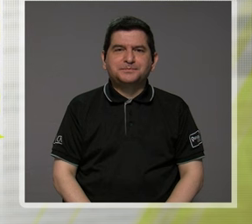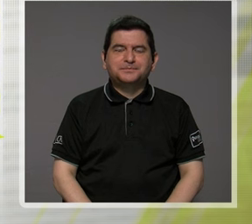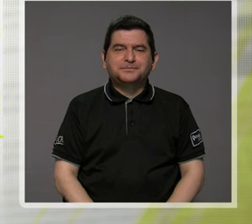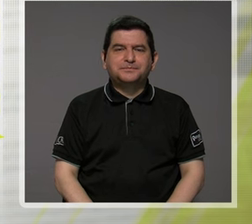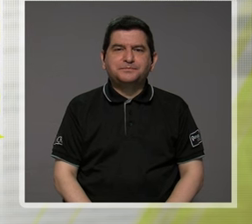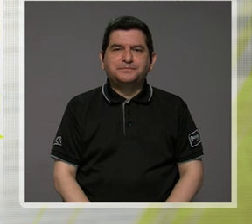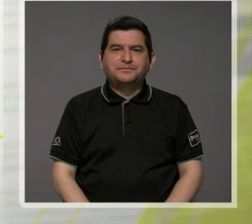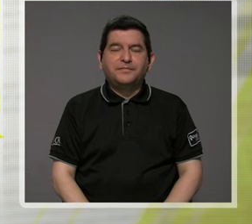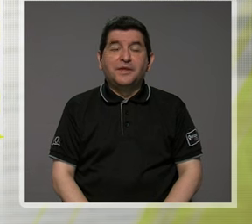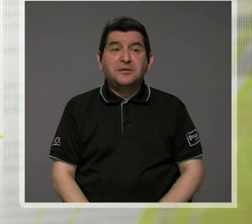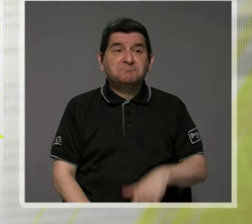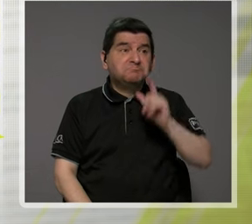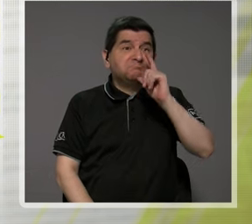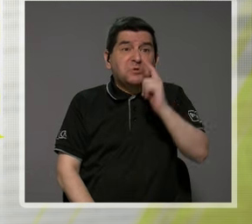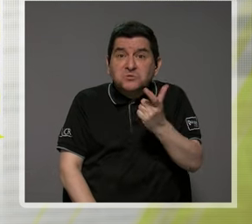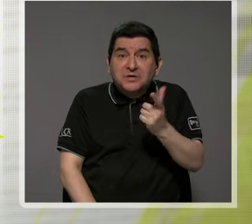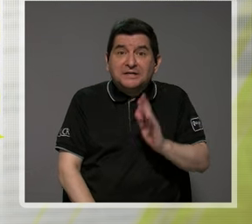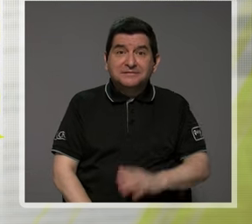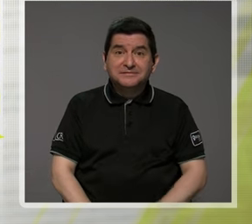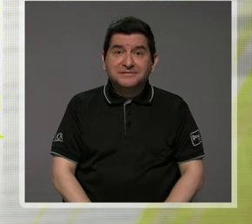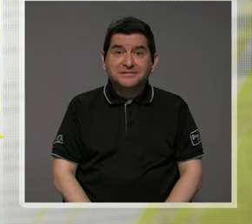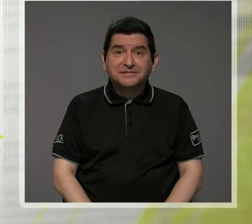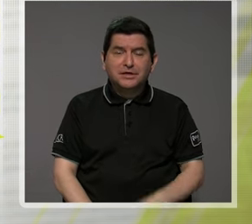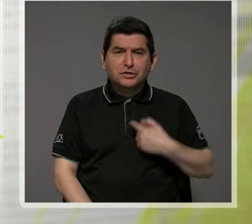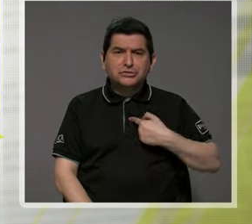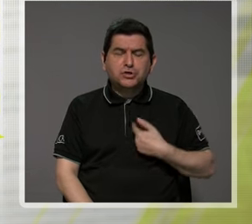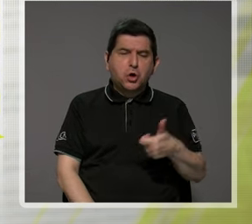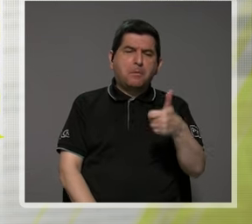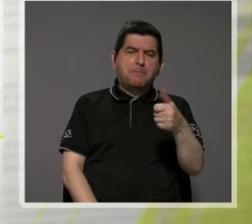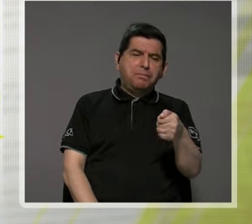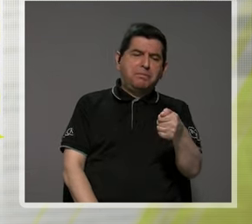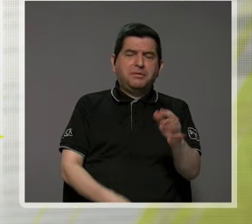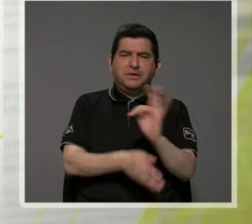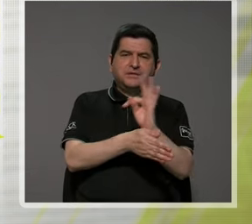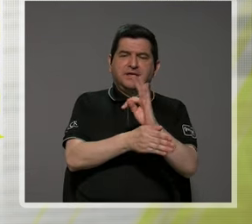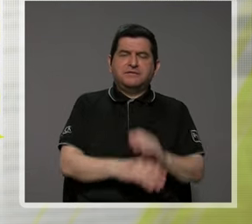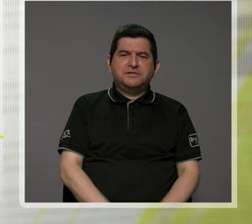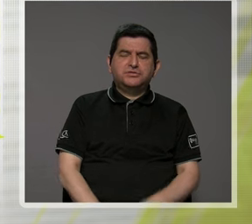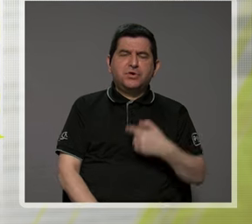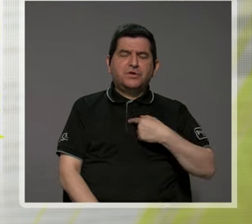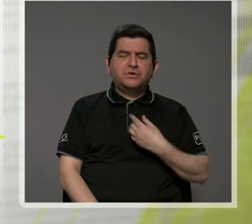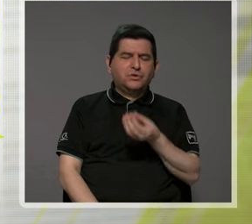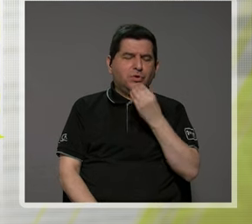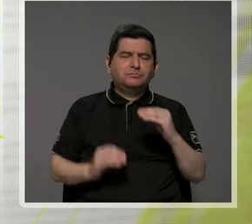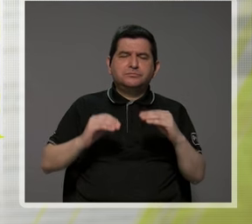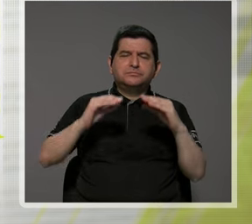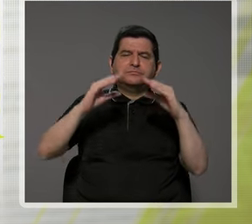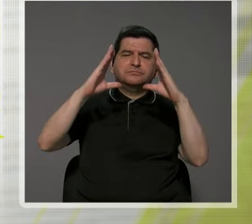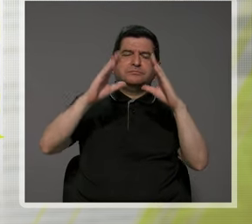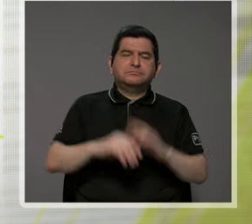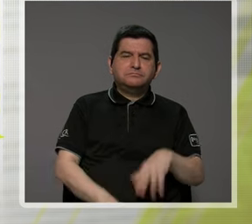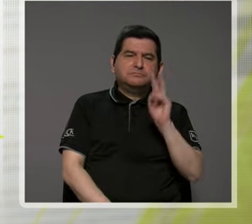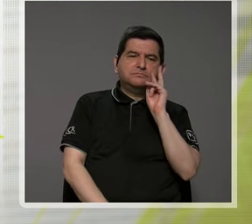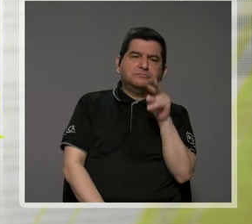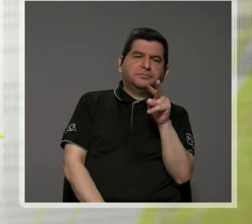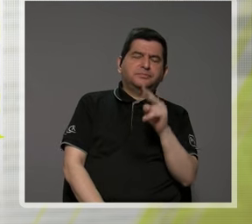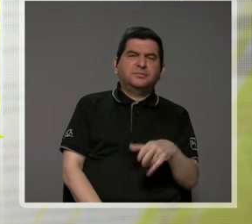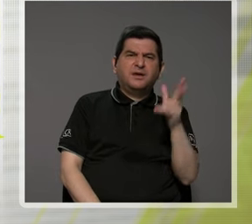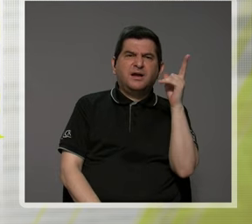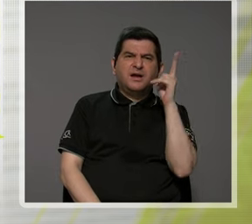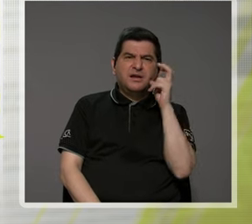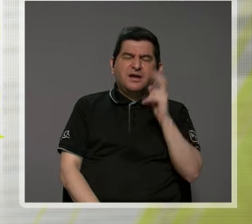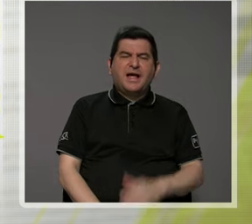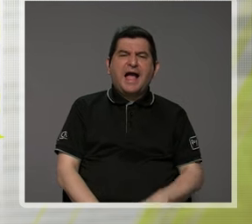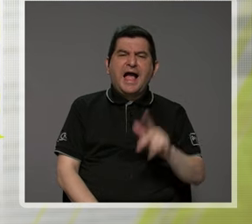prácticamente fue una casualidad eh encendí el televisor un día que estaba Desayunando y y he escuché a